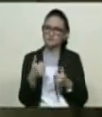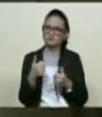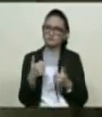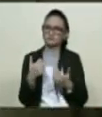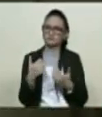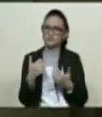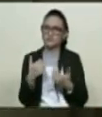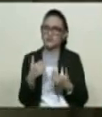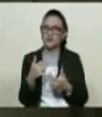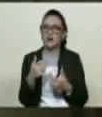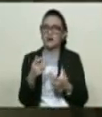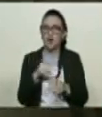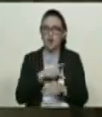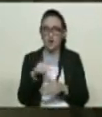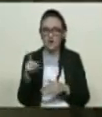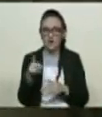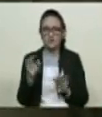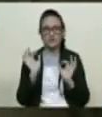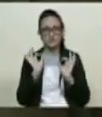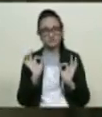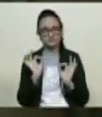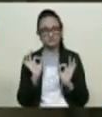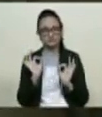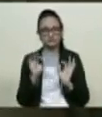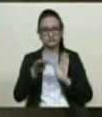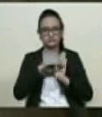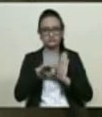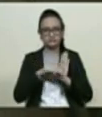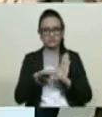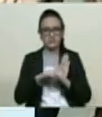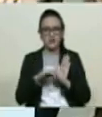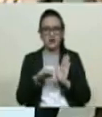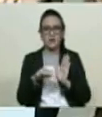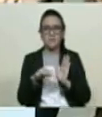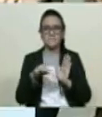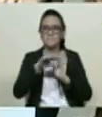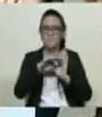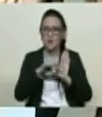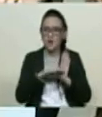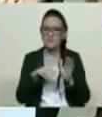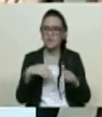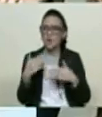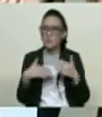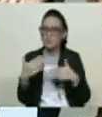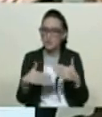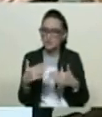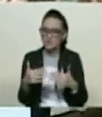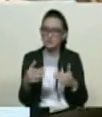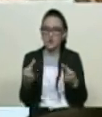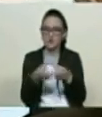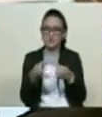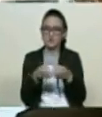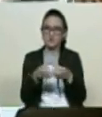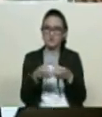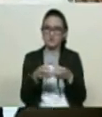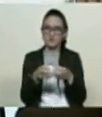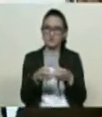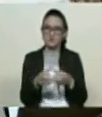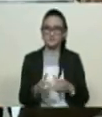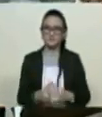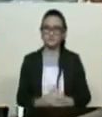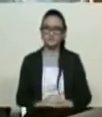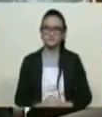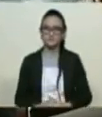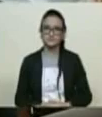preciso, pulcro y eficaz de los componentes, la programación, los procesos y los equipos.